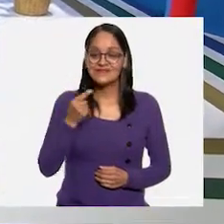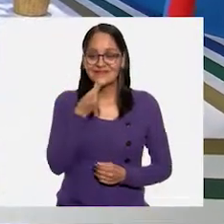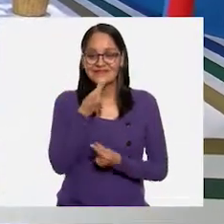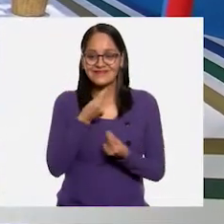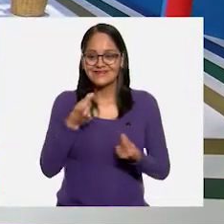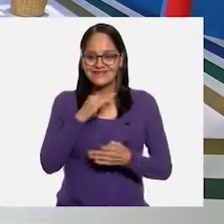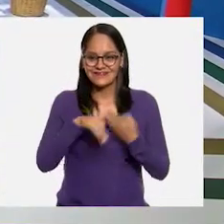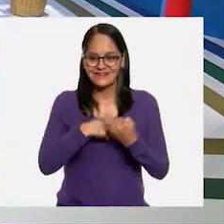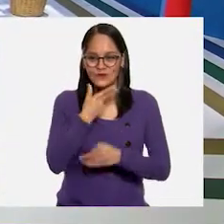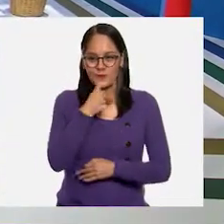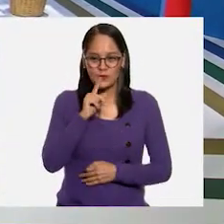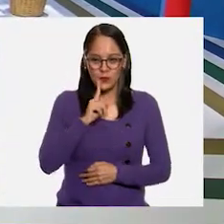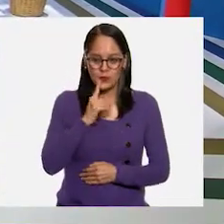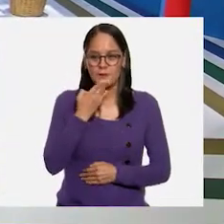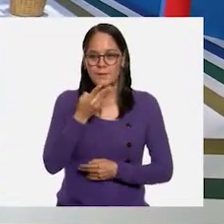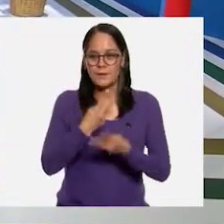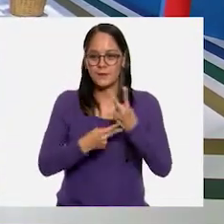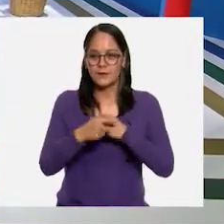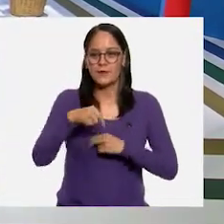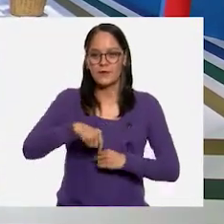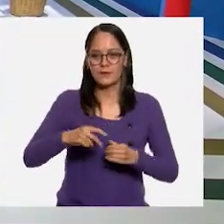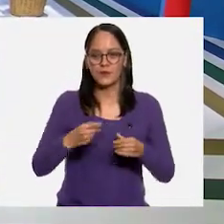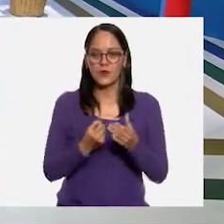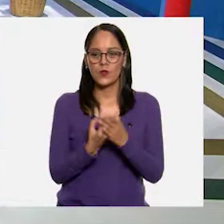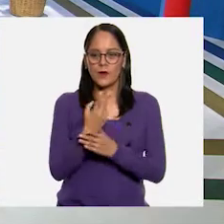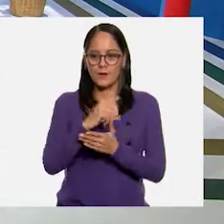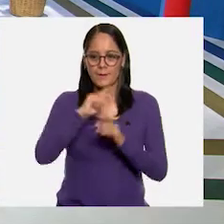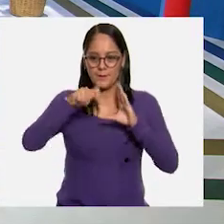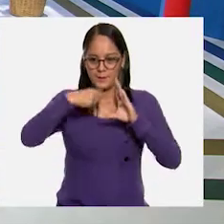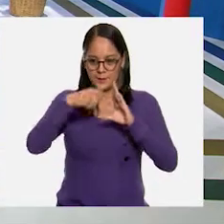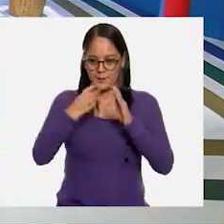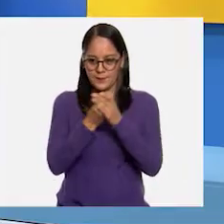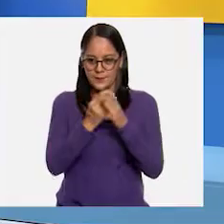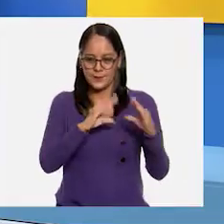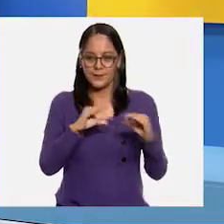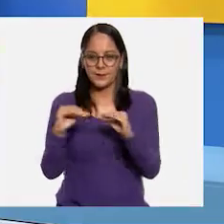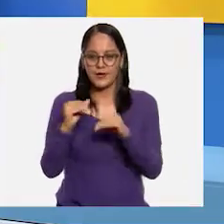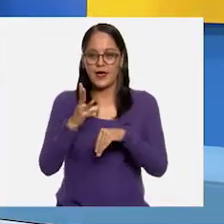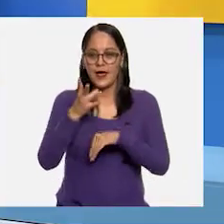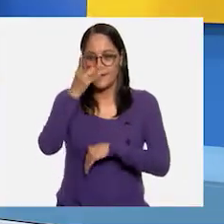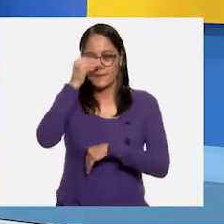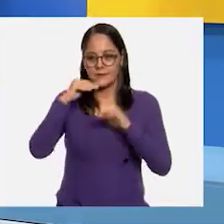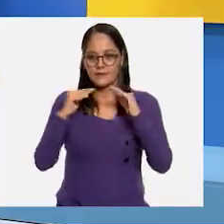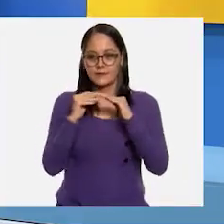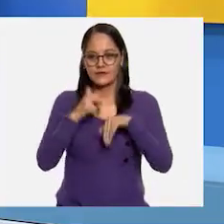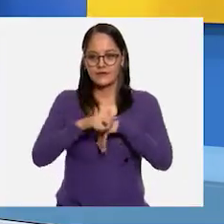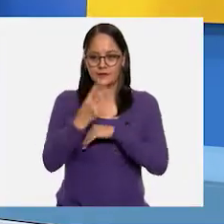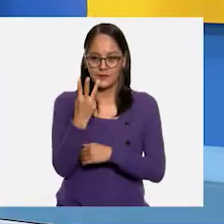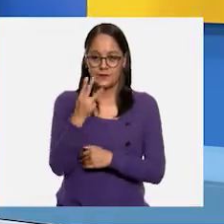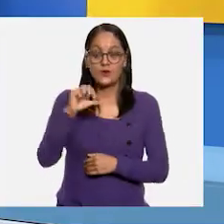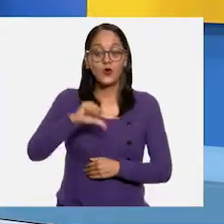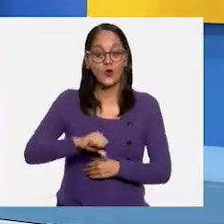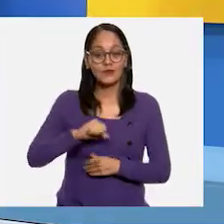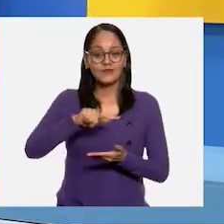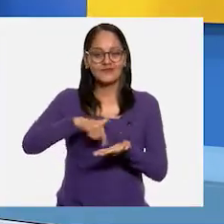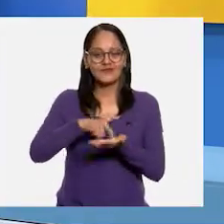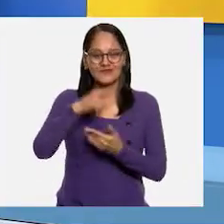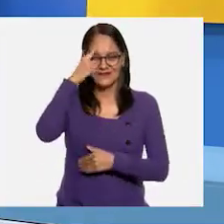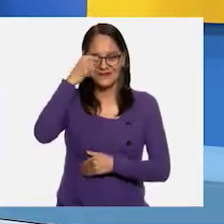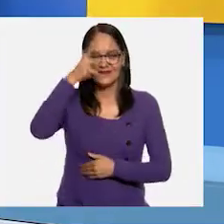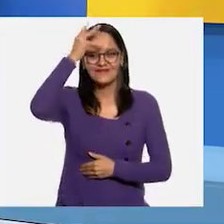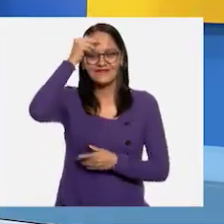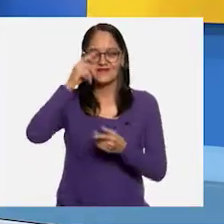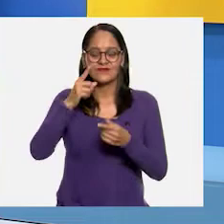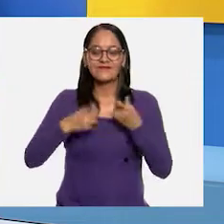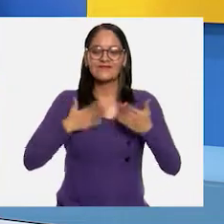niñas y niños, bienvenidas y bienvenidos a un nuevo programa de Aprende en Casa 3. Un espacio en el que vamos a poder aprender y divertirnos desde nuestros